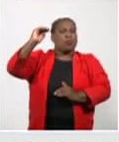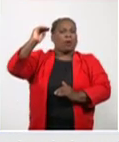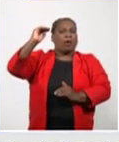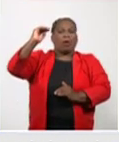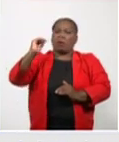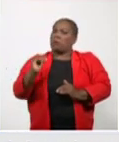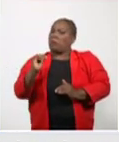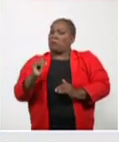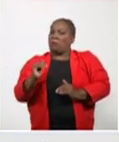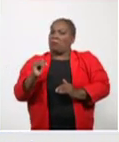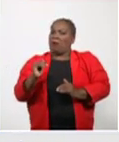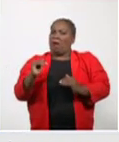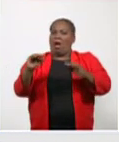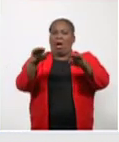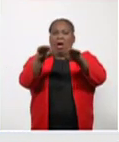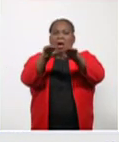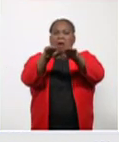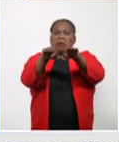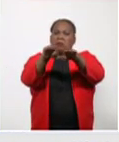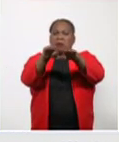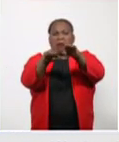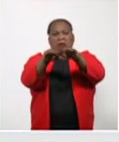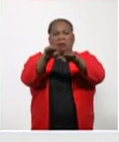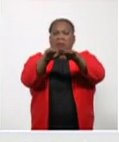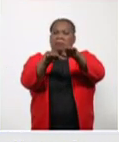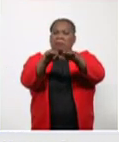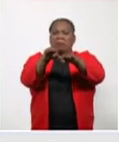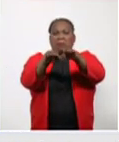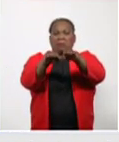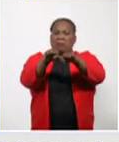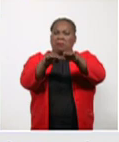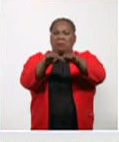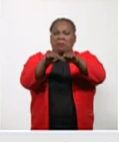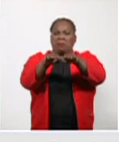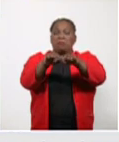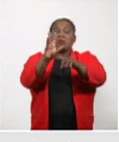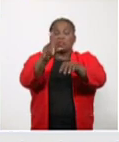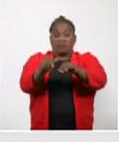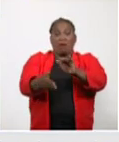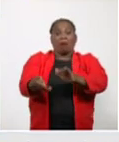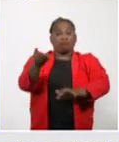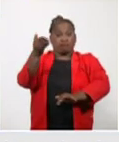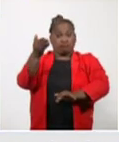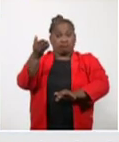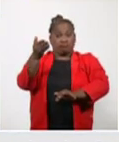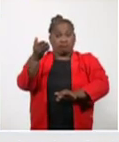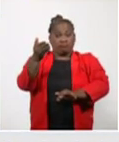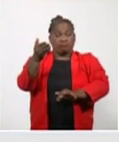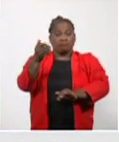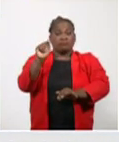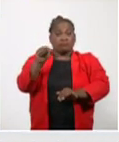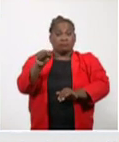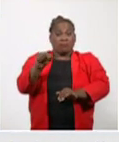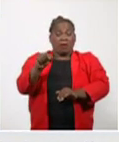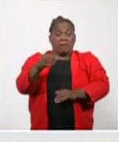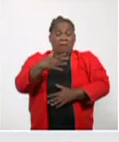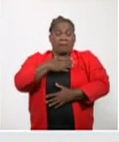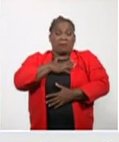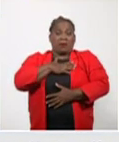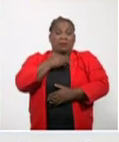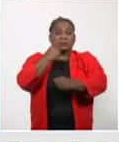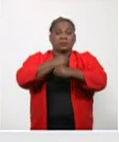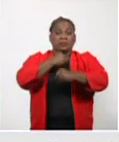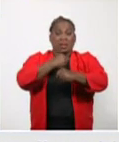que es lo que podemos resumir, se mantiene en una cifra elevada para los propósitos que tiene